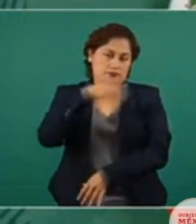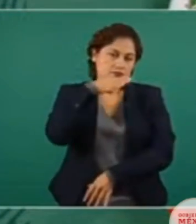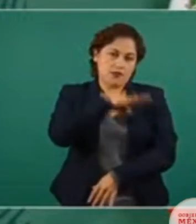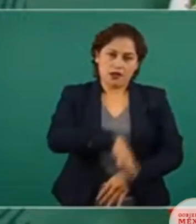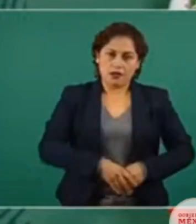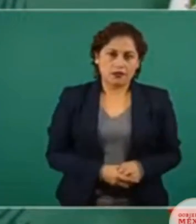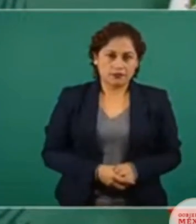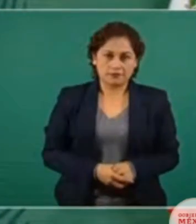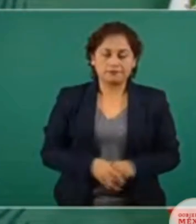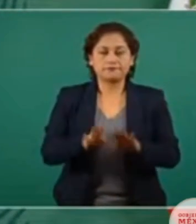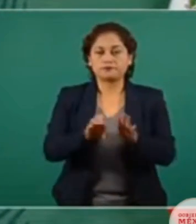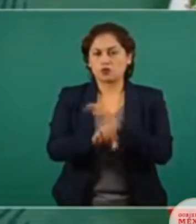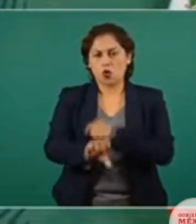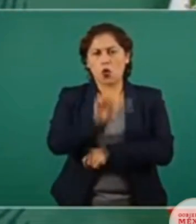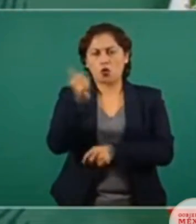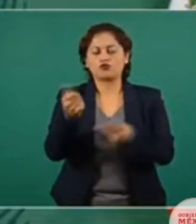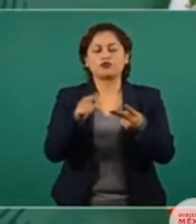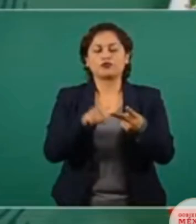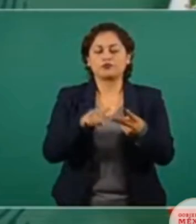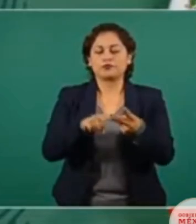El caso de OHL,